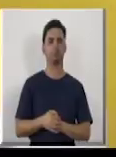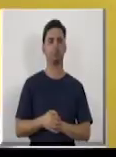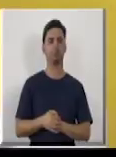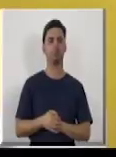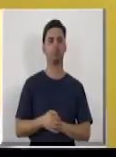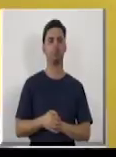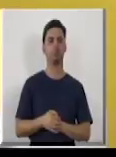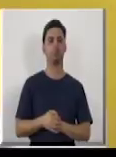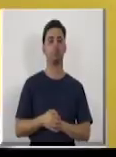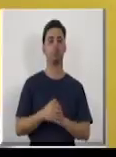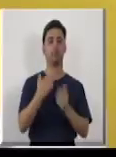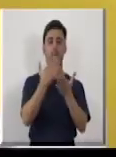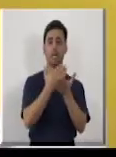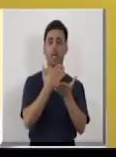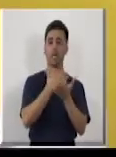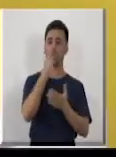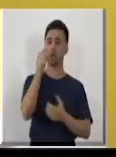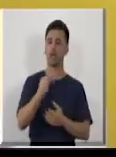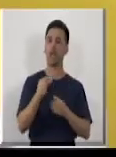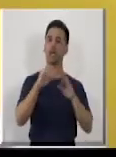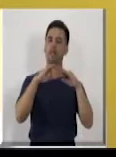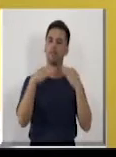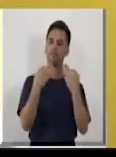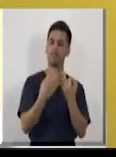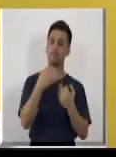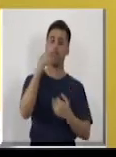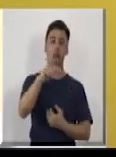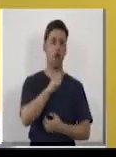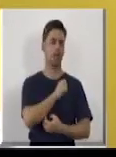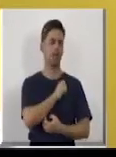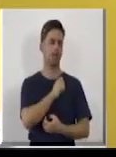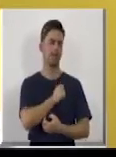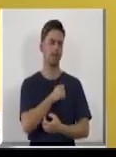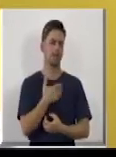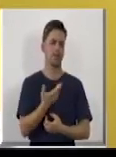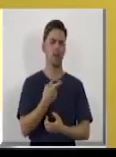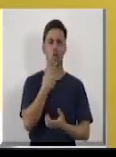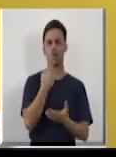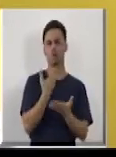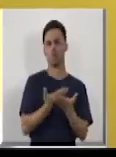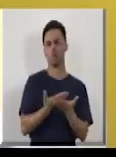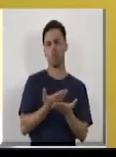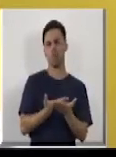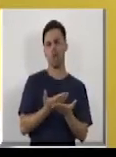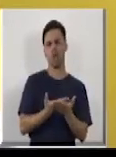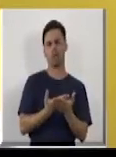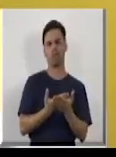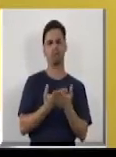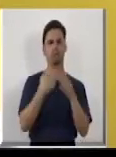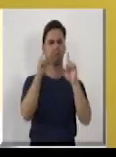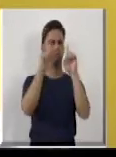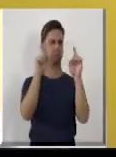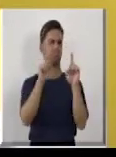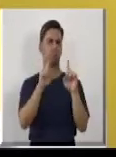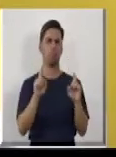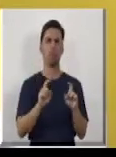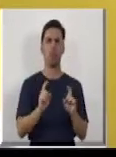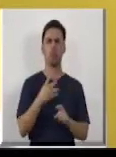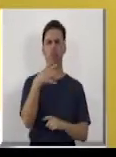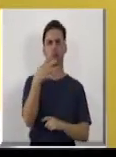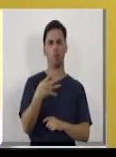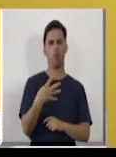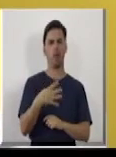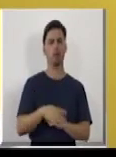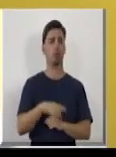Estudiantes y familia, en este momento le estamos proponiendo 4 interrogantes o 4 preguntas que